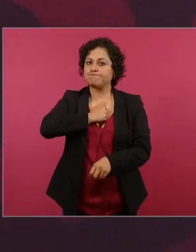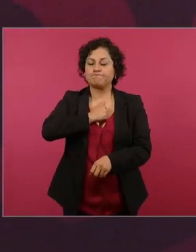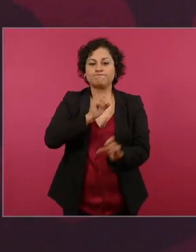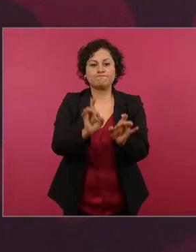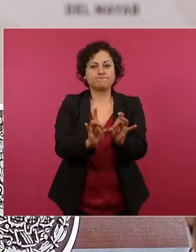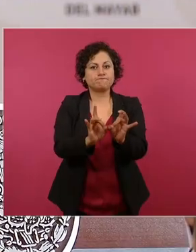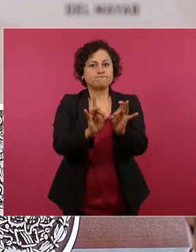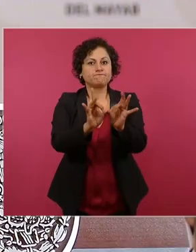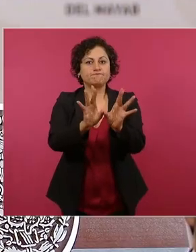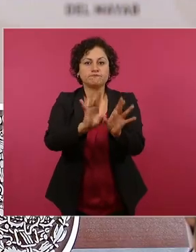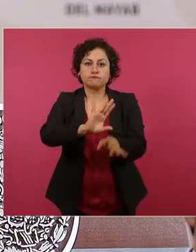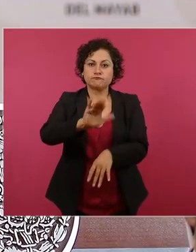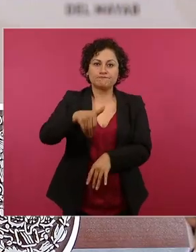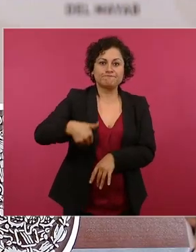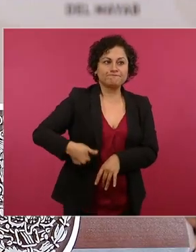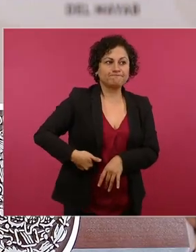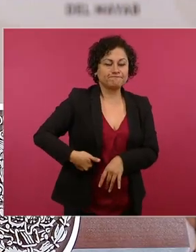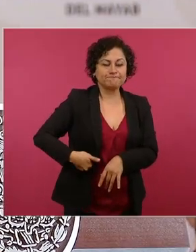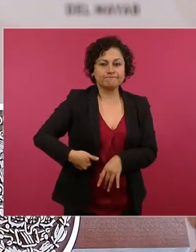accidentes.